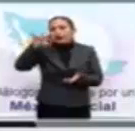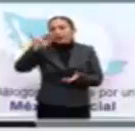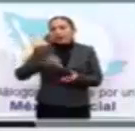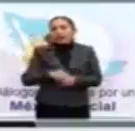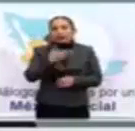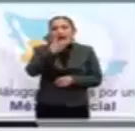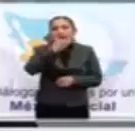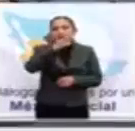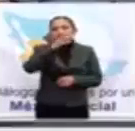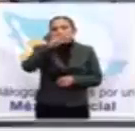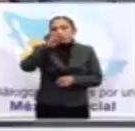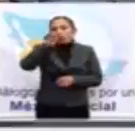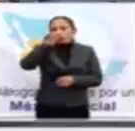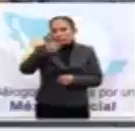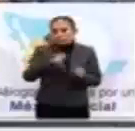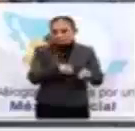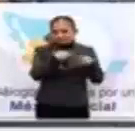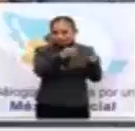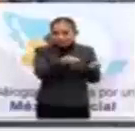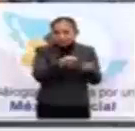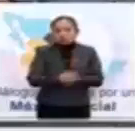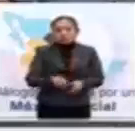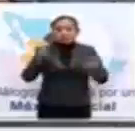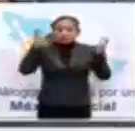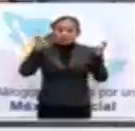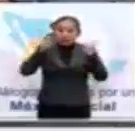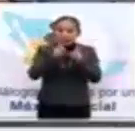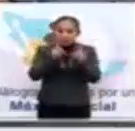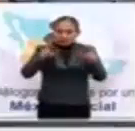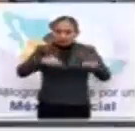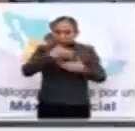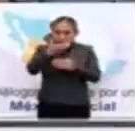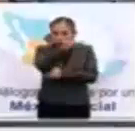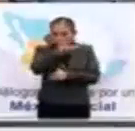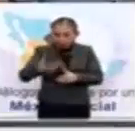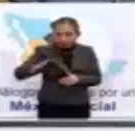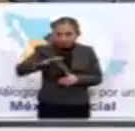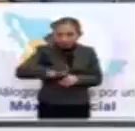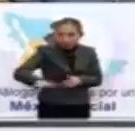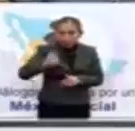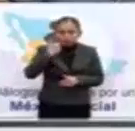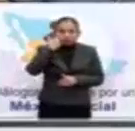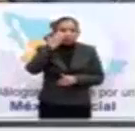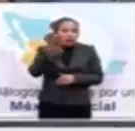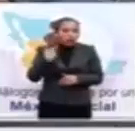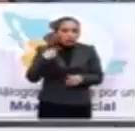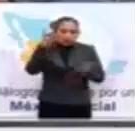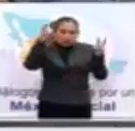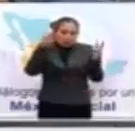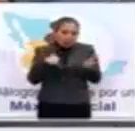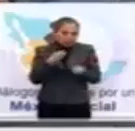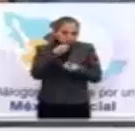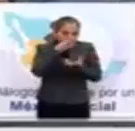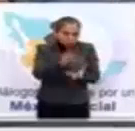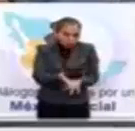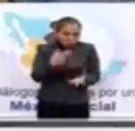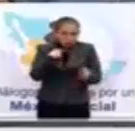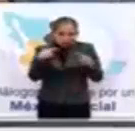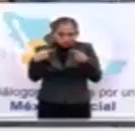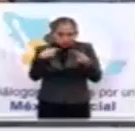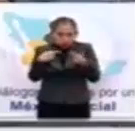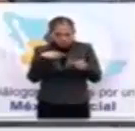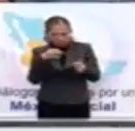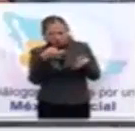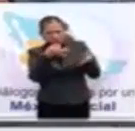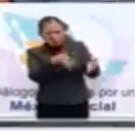Robles Berlanga, por favor. Acerca del desarrollo rural, yo sí quisiera poner un tema de discusión. Me llama mucho la